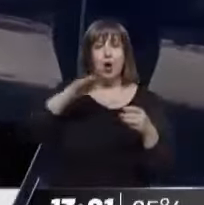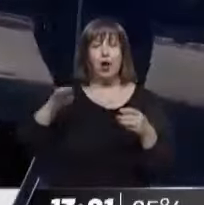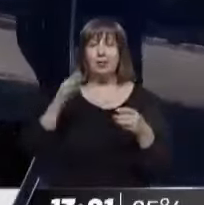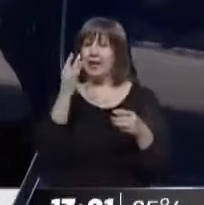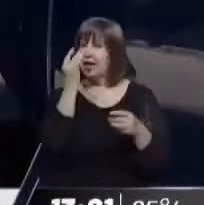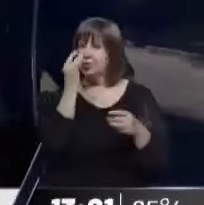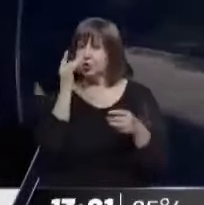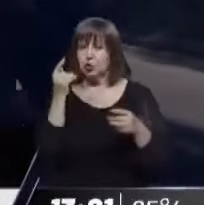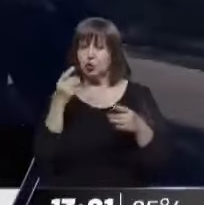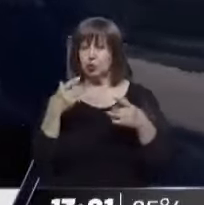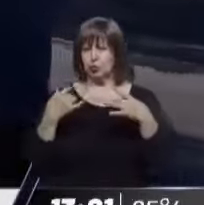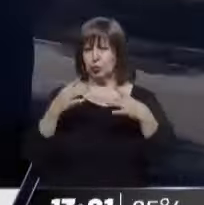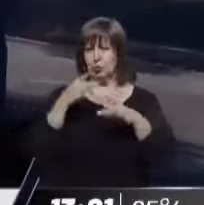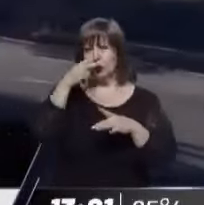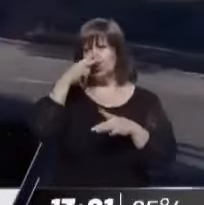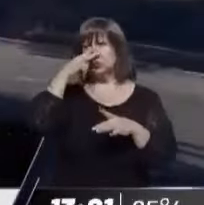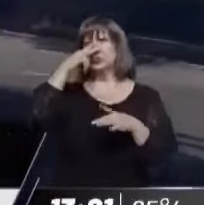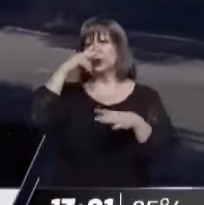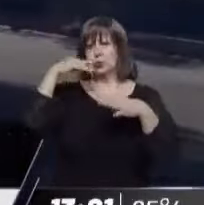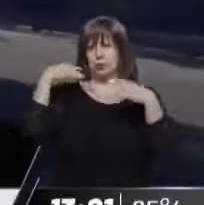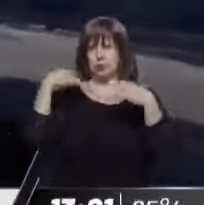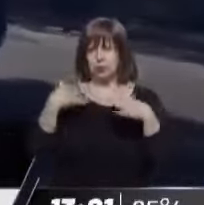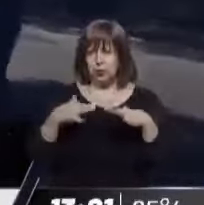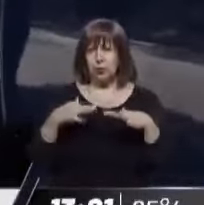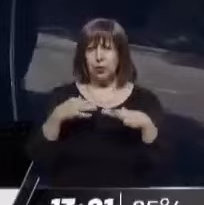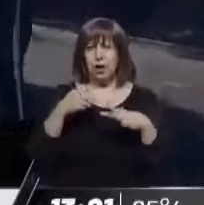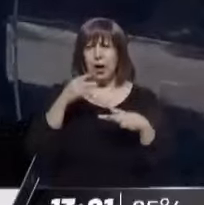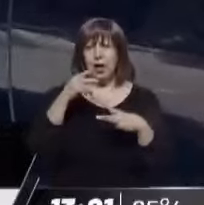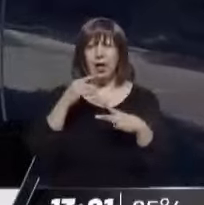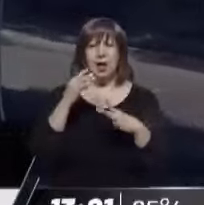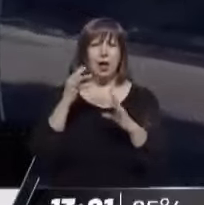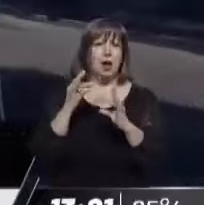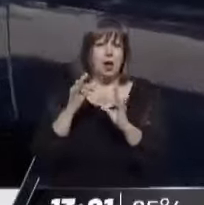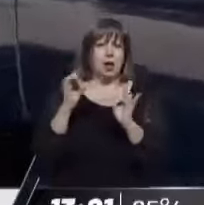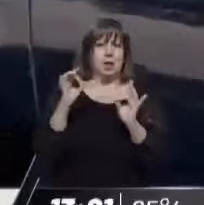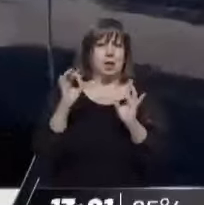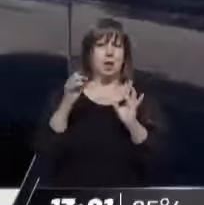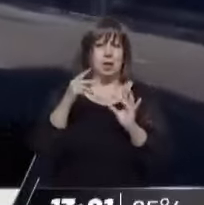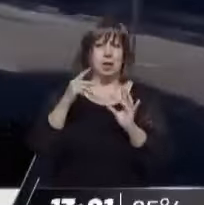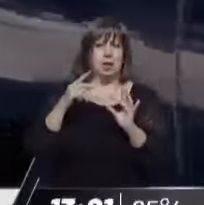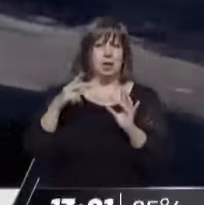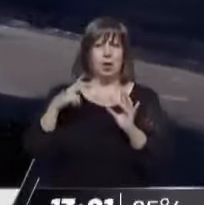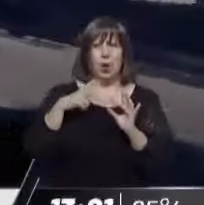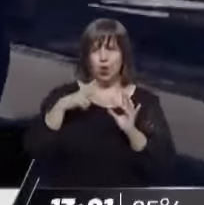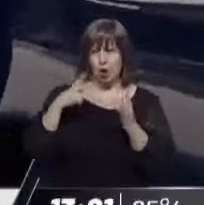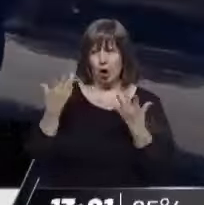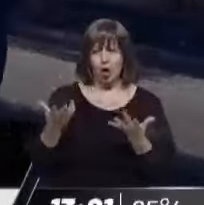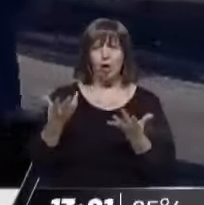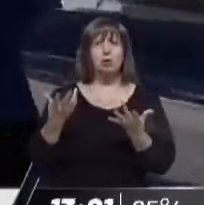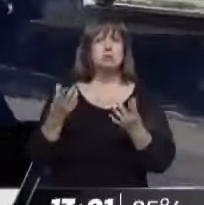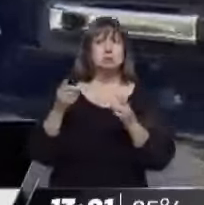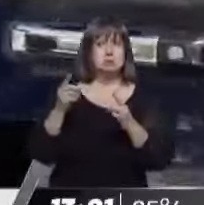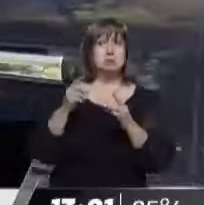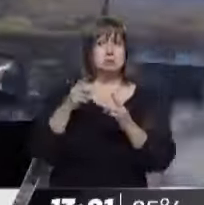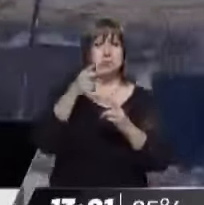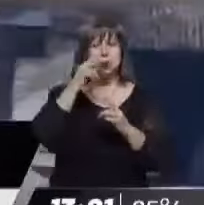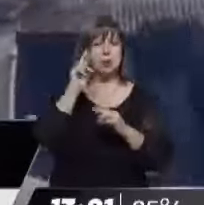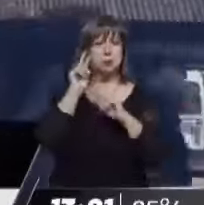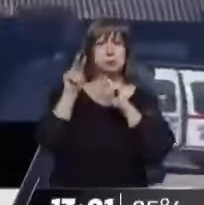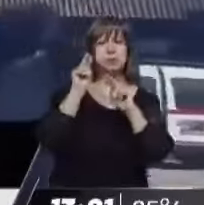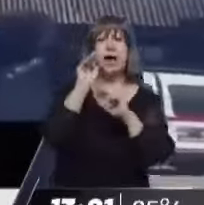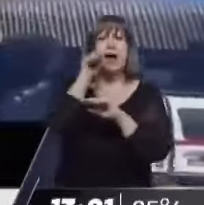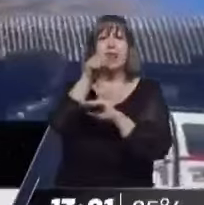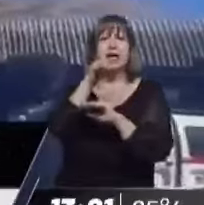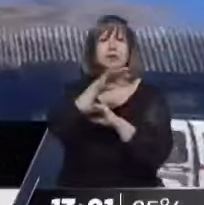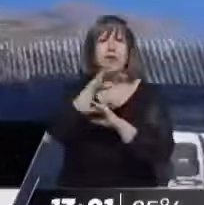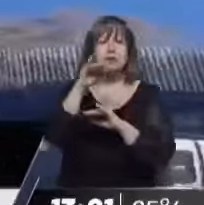con, de cuero y todas esas cosas. Como sí, de alta gama, de lujo, un vehículo de alta gama. De alta gama, claro, sí, por lo que podemos ver, no